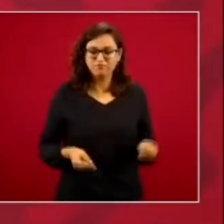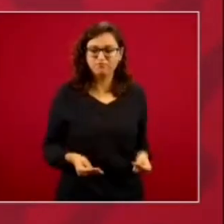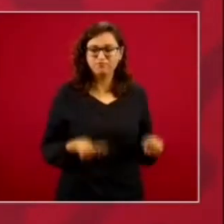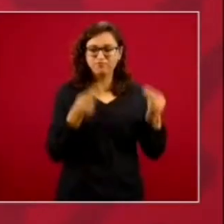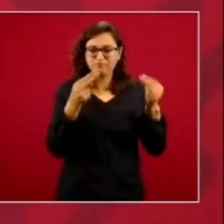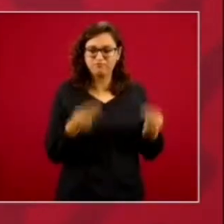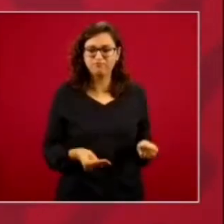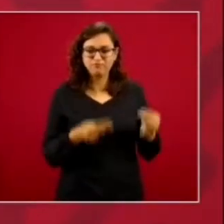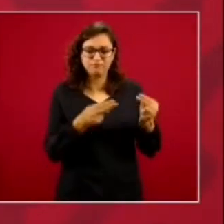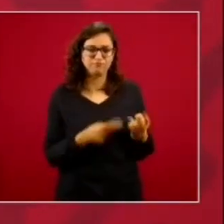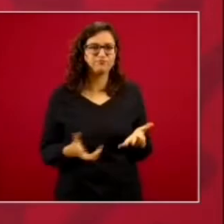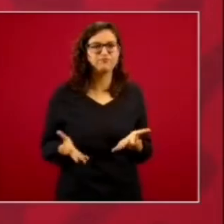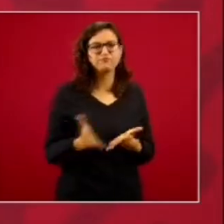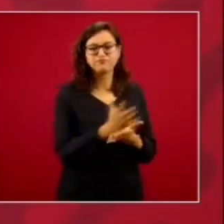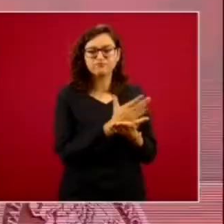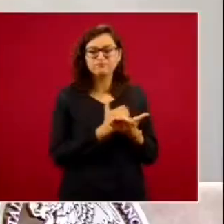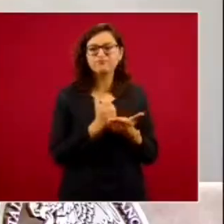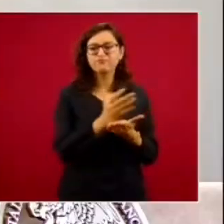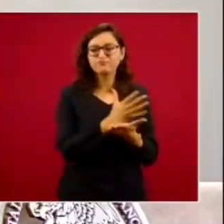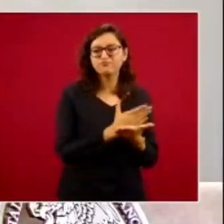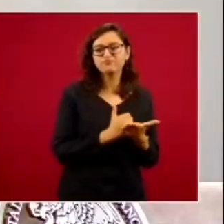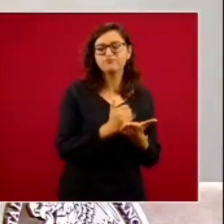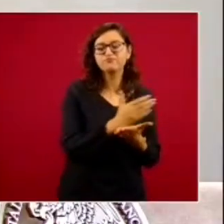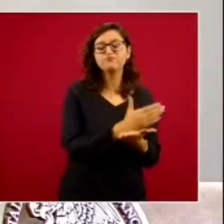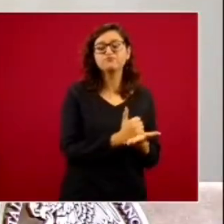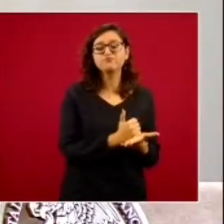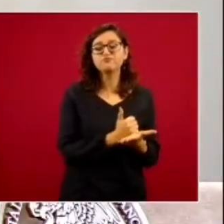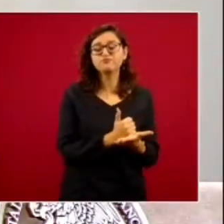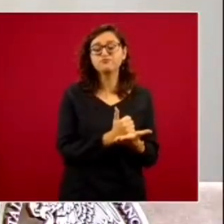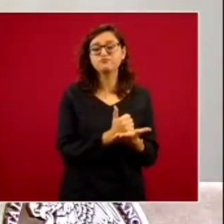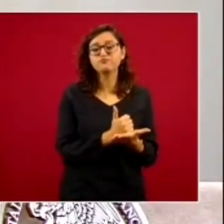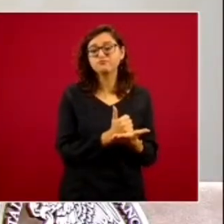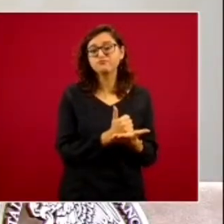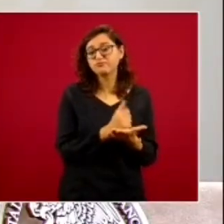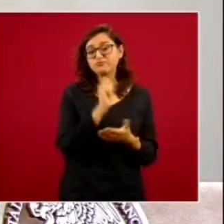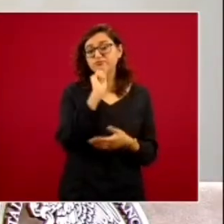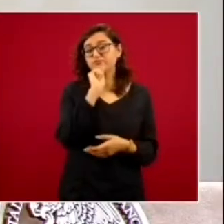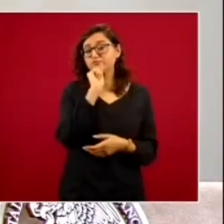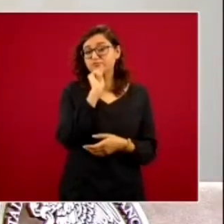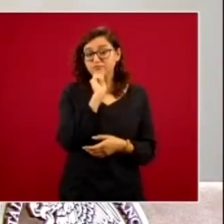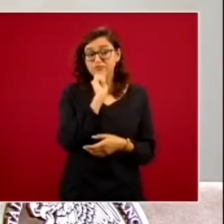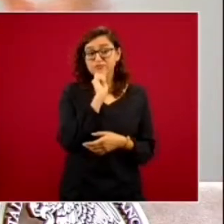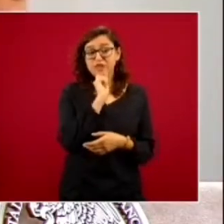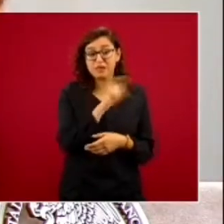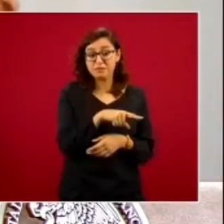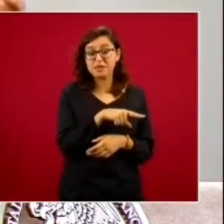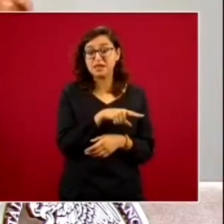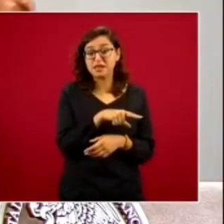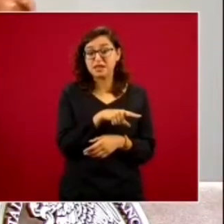negocios al amparo del poder público, sino se convirtió